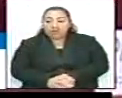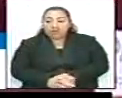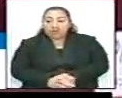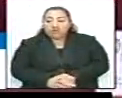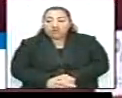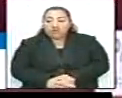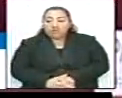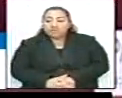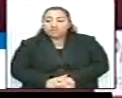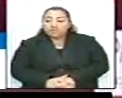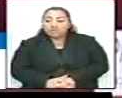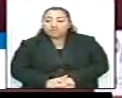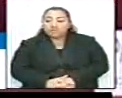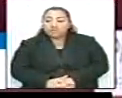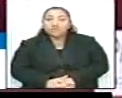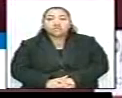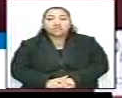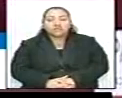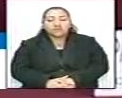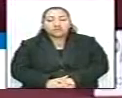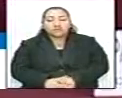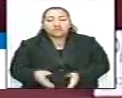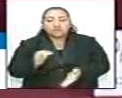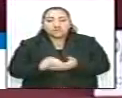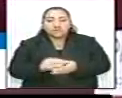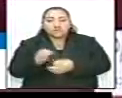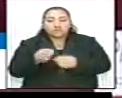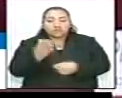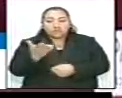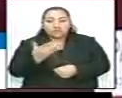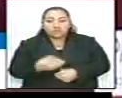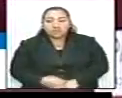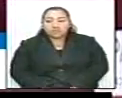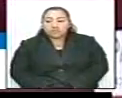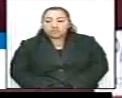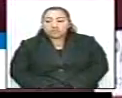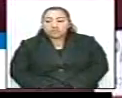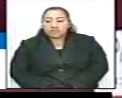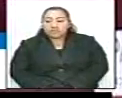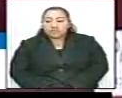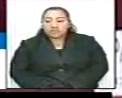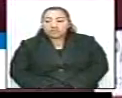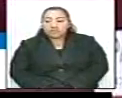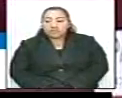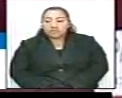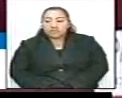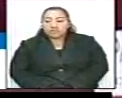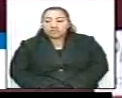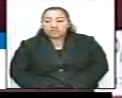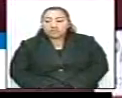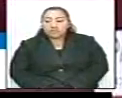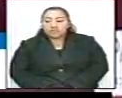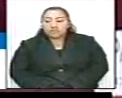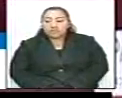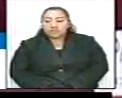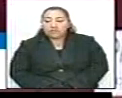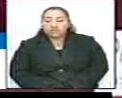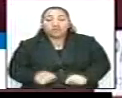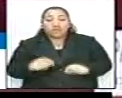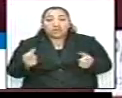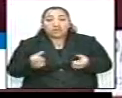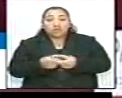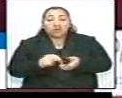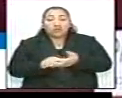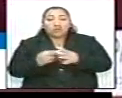punto específico, pero bueno, nuevamente reiterar lo solicitado. Propongo al pleno de la comisión